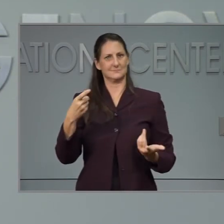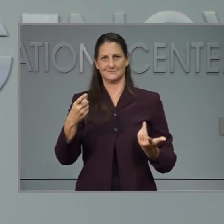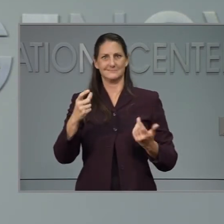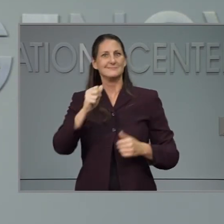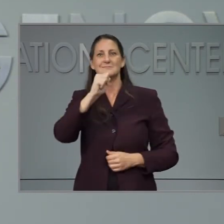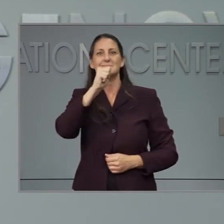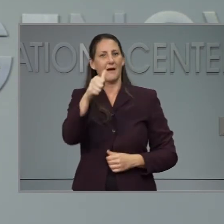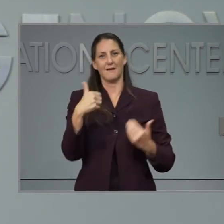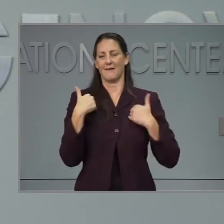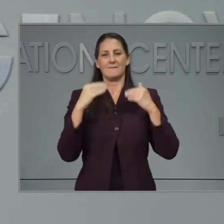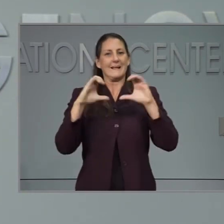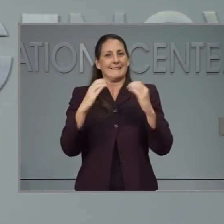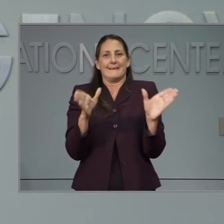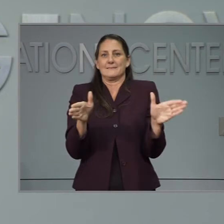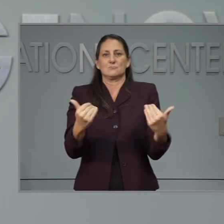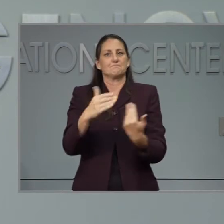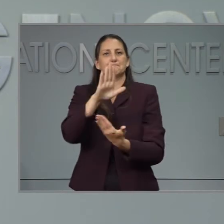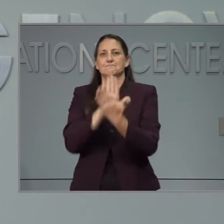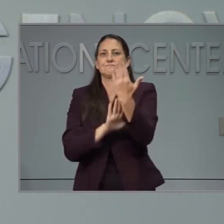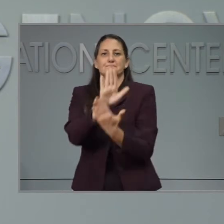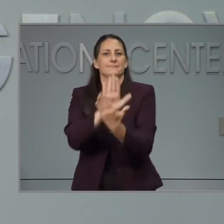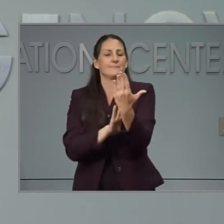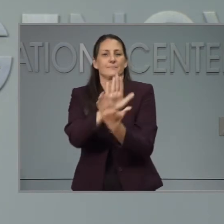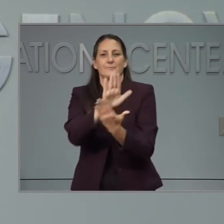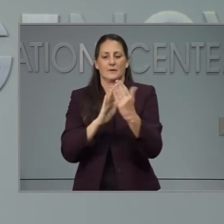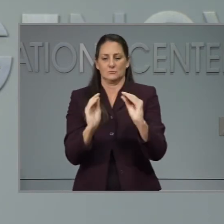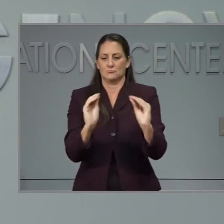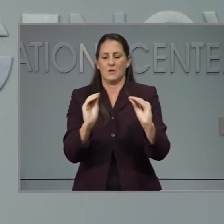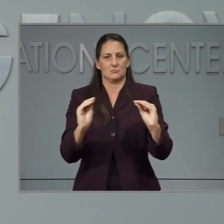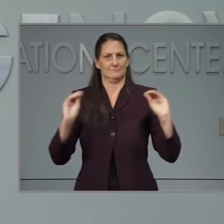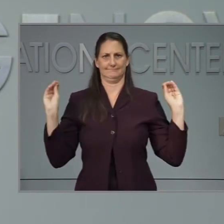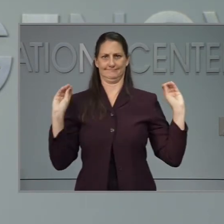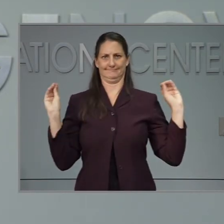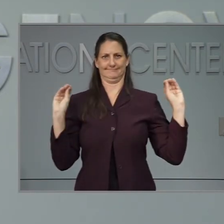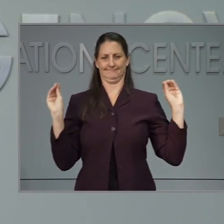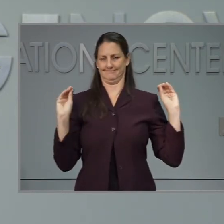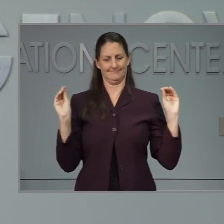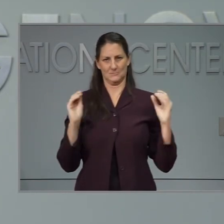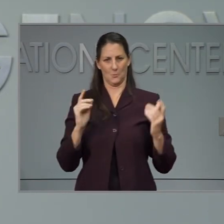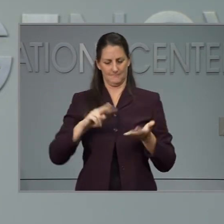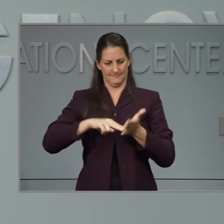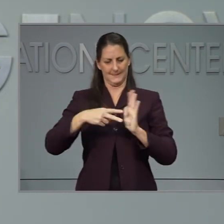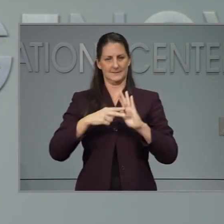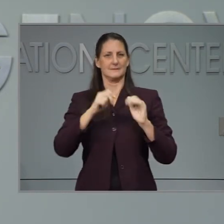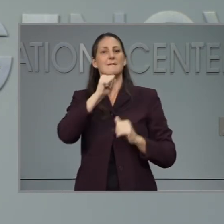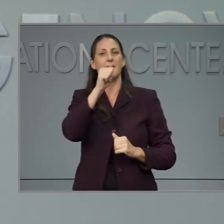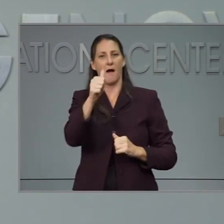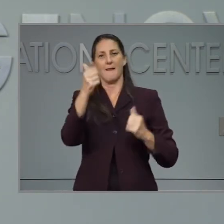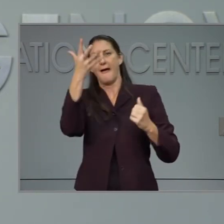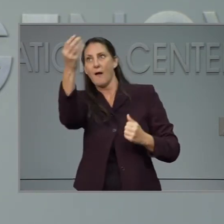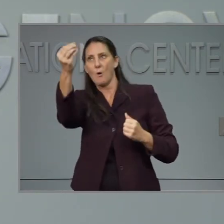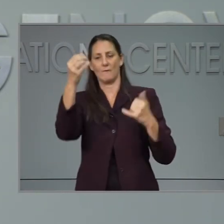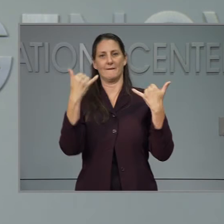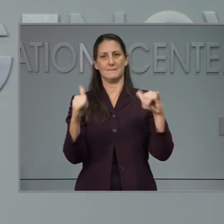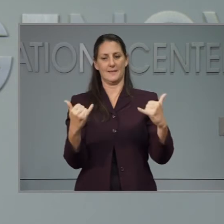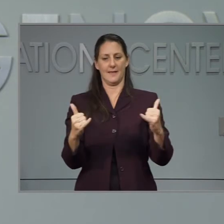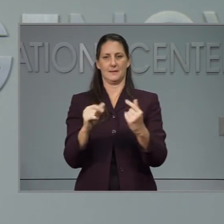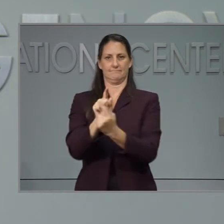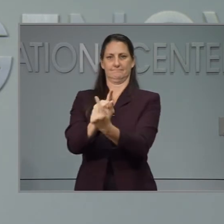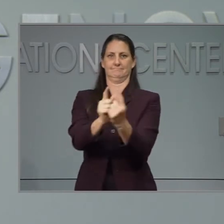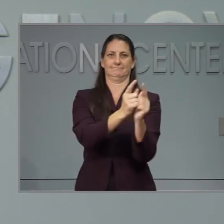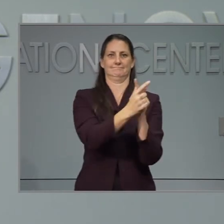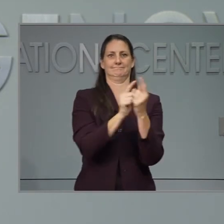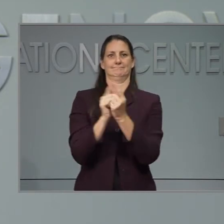ni siquiera tienen instrucción presencial. Yo sé que la Asociación Atlética de Carolina del Norte ha pospuesto